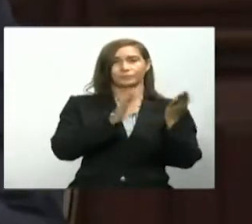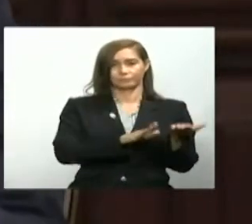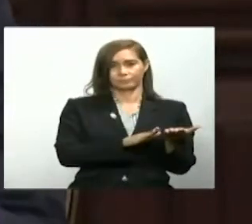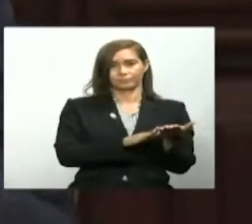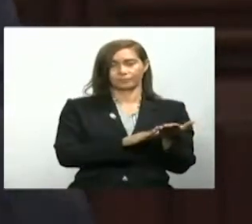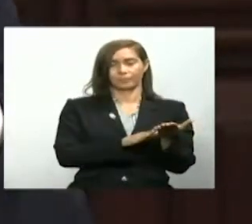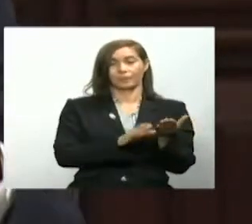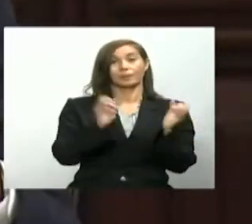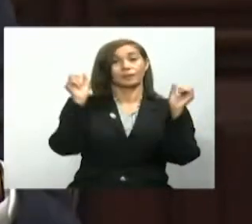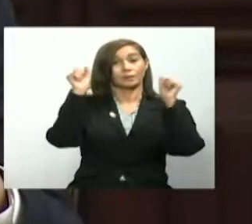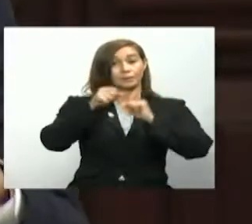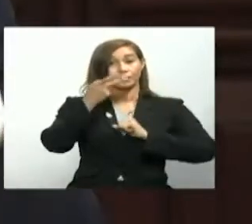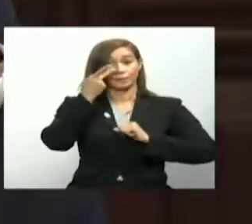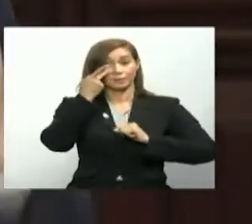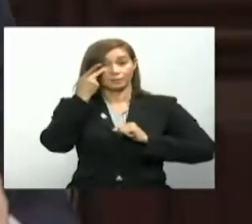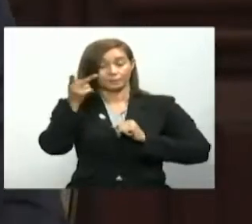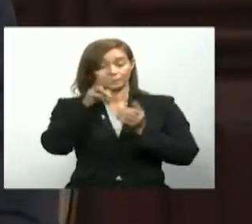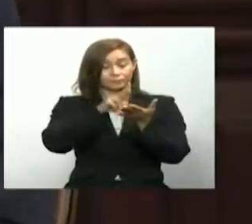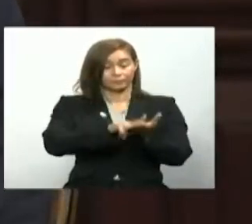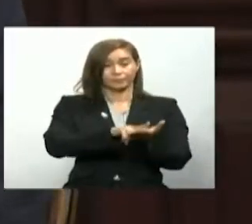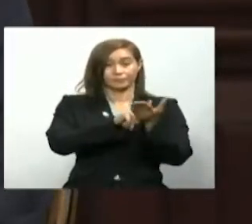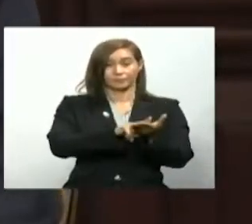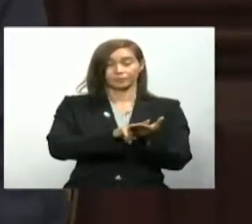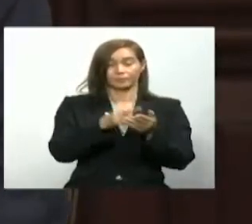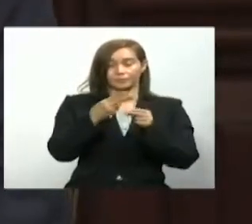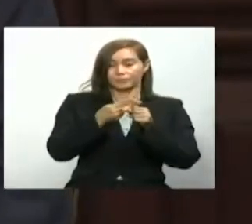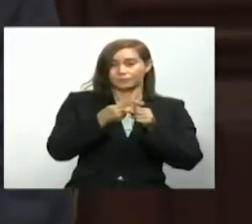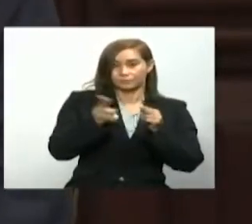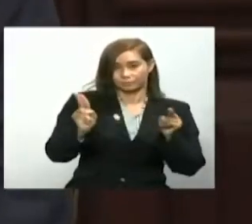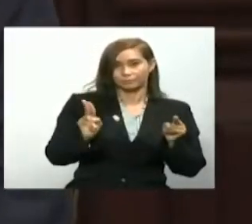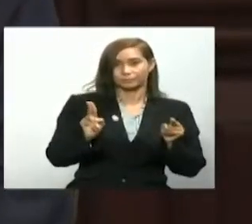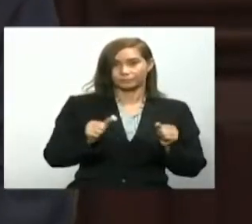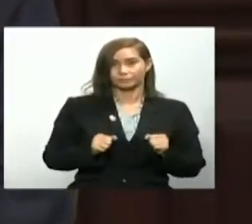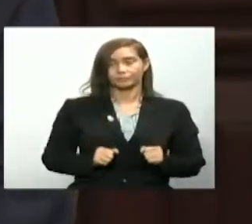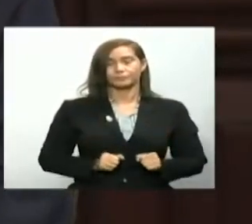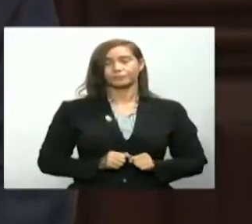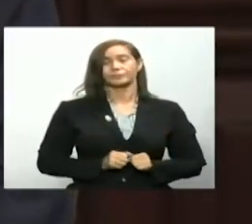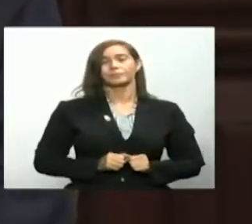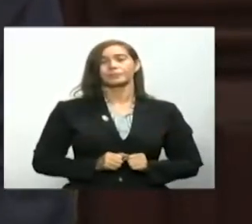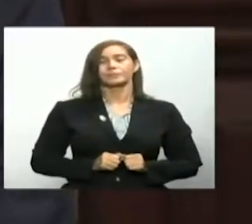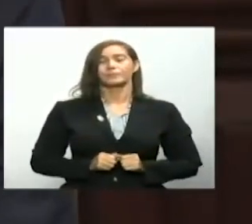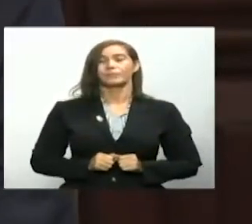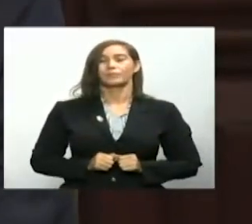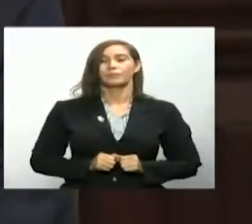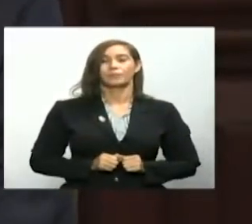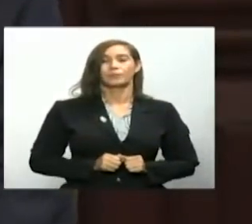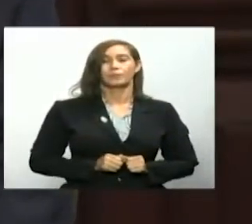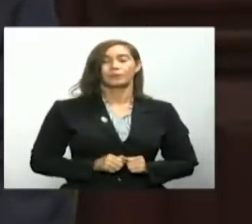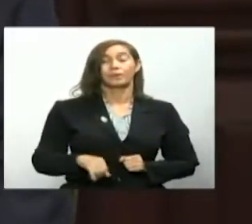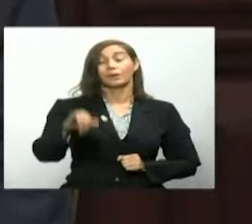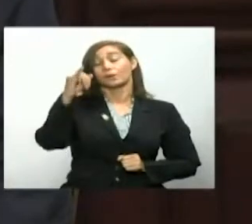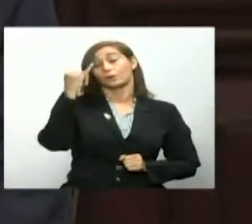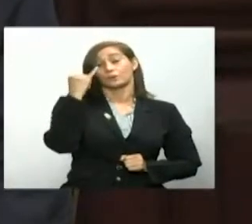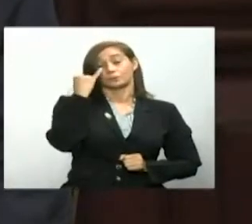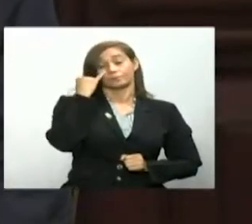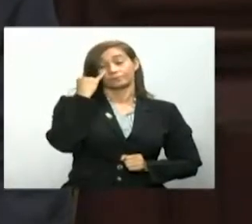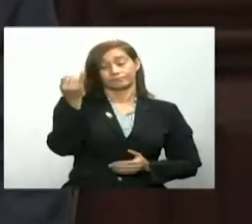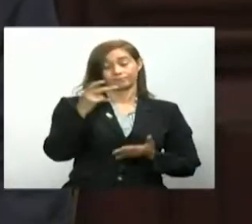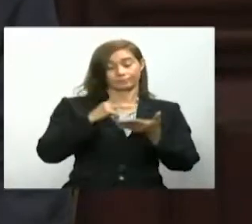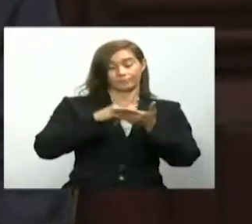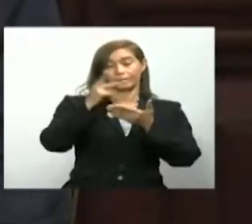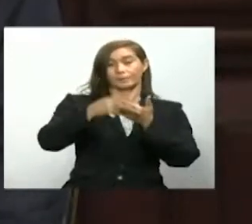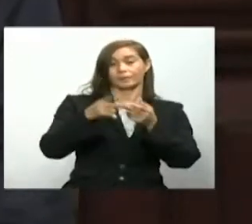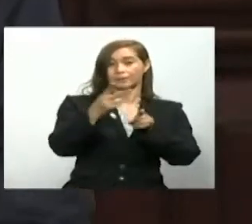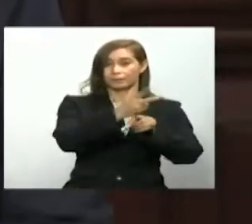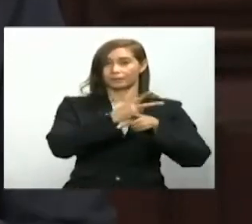vamos a reconstruir 202 en los próximos meses 52 de ellos serán reformados este año y el resto